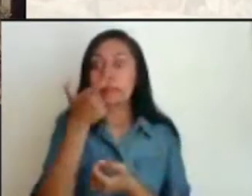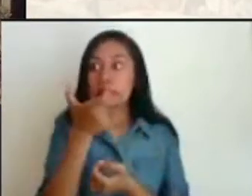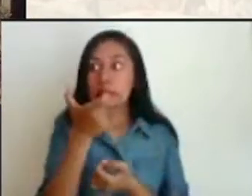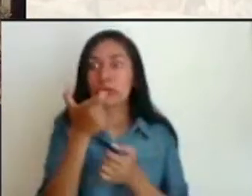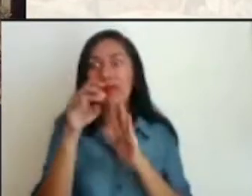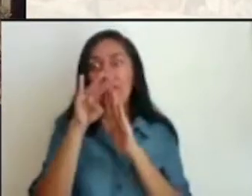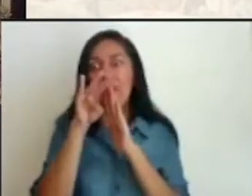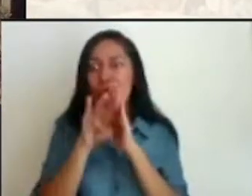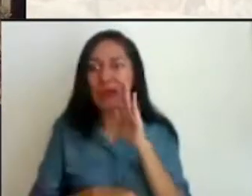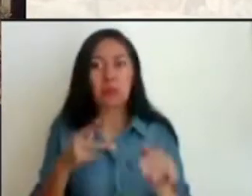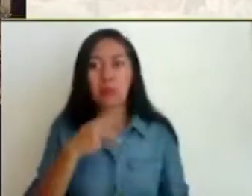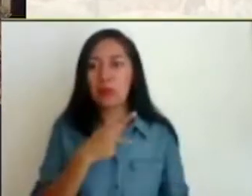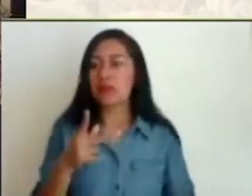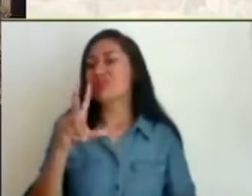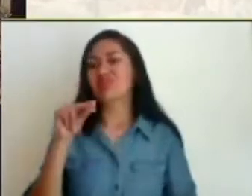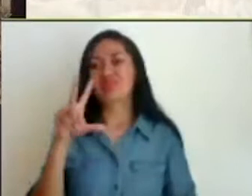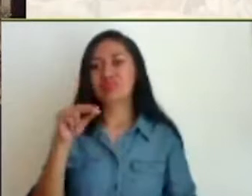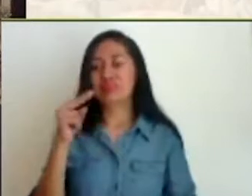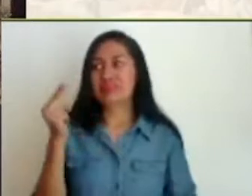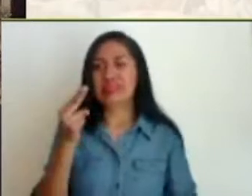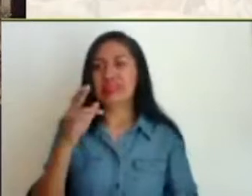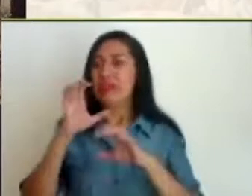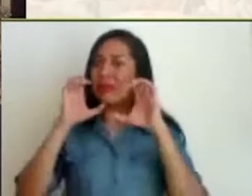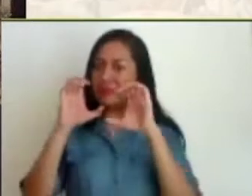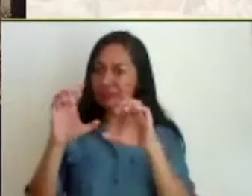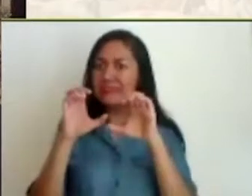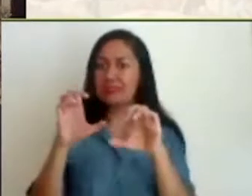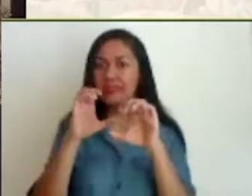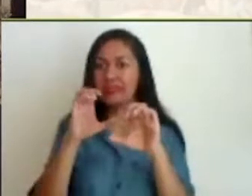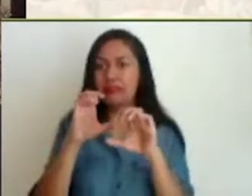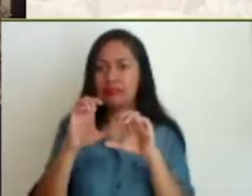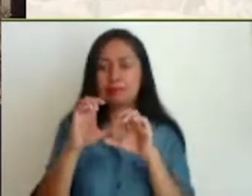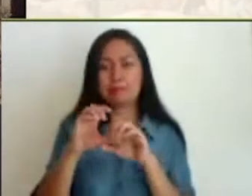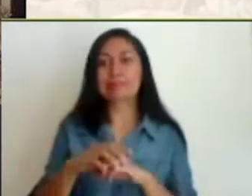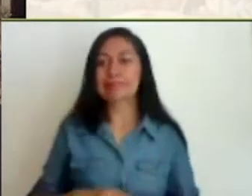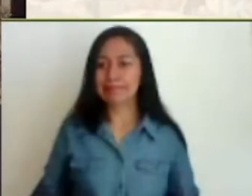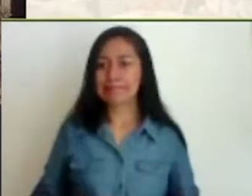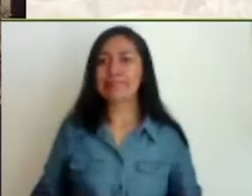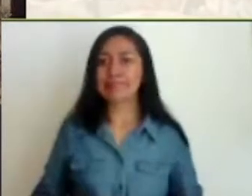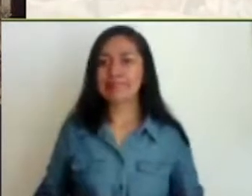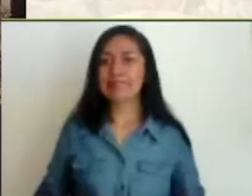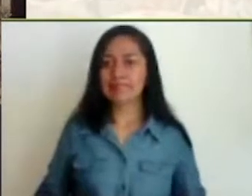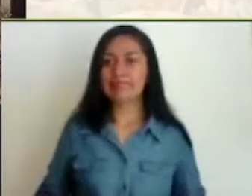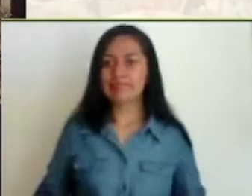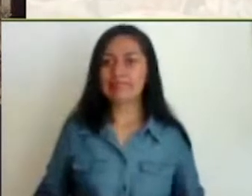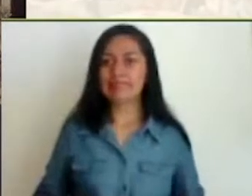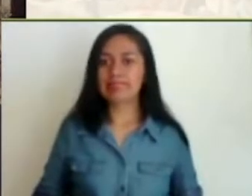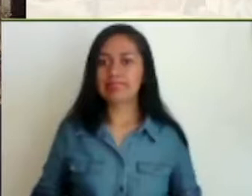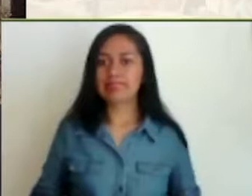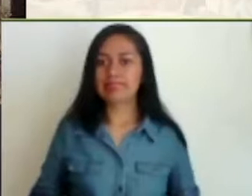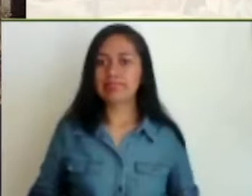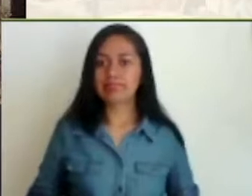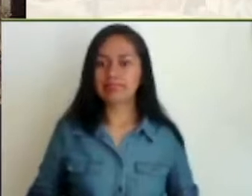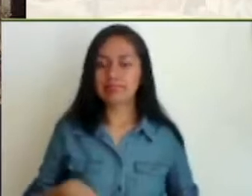económicas. Da un punto de vista médico, non essendo nota né l'eziopatogenesi né tantomeno una